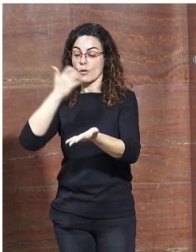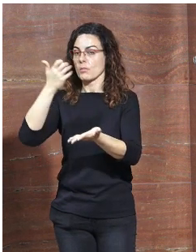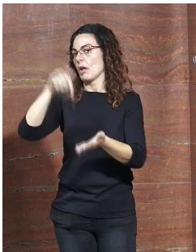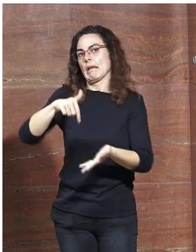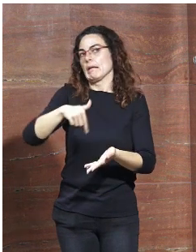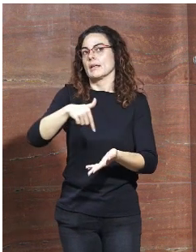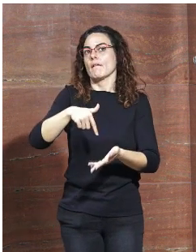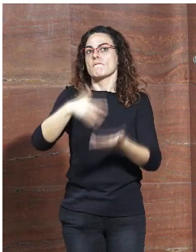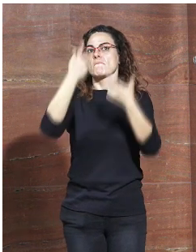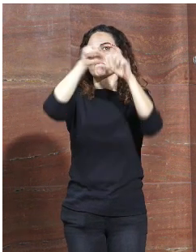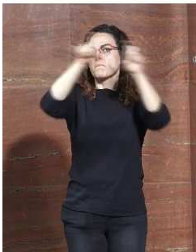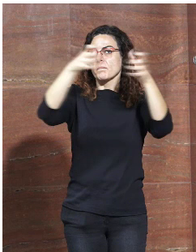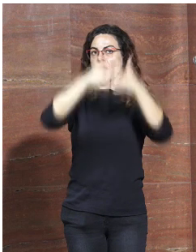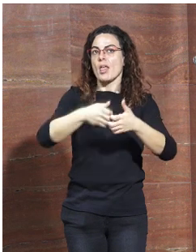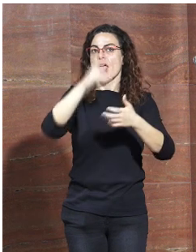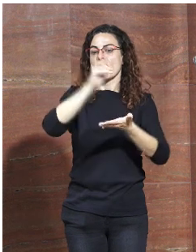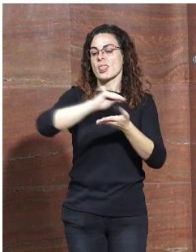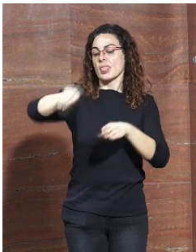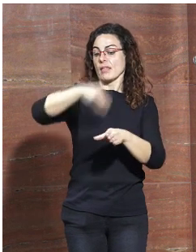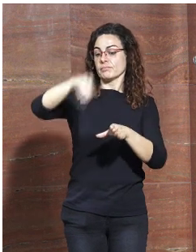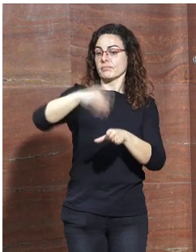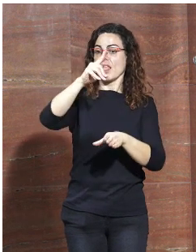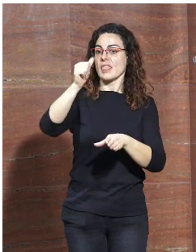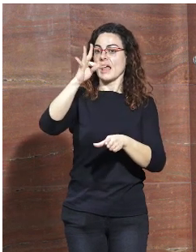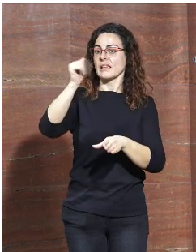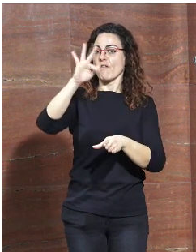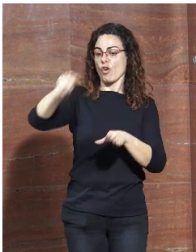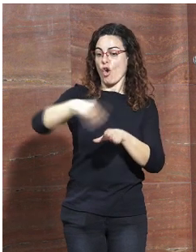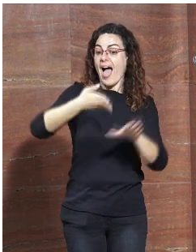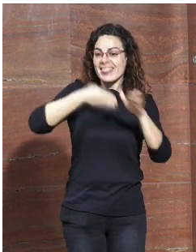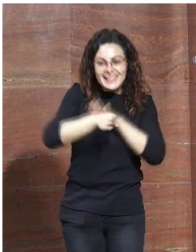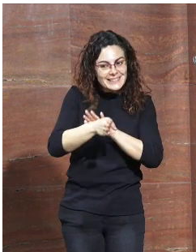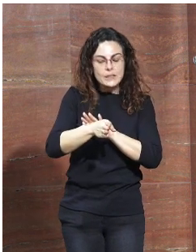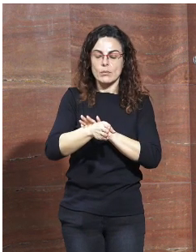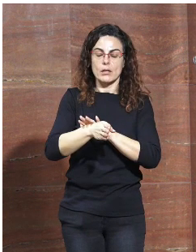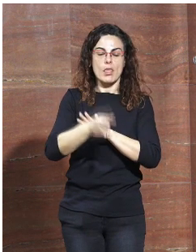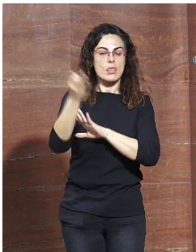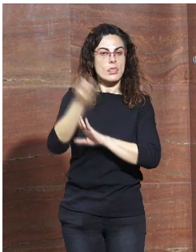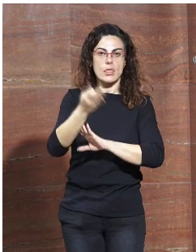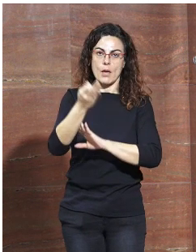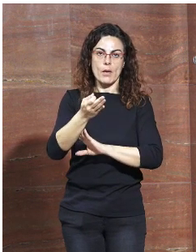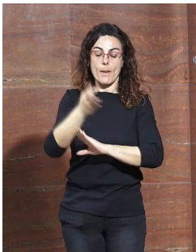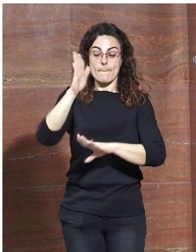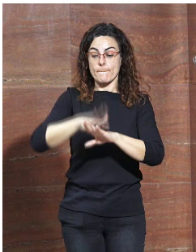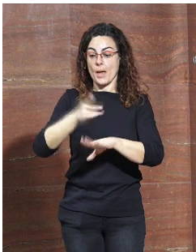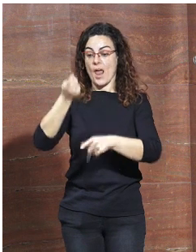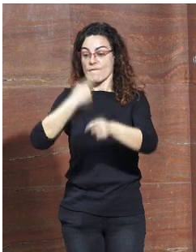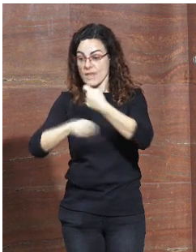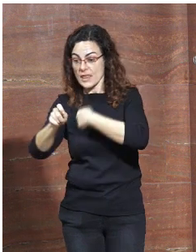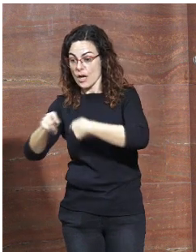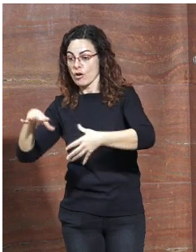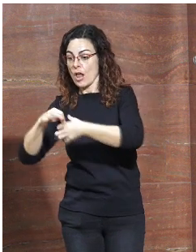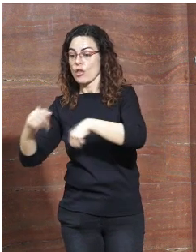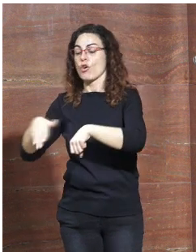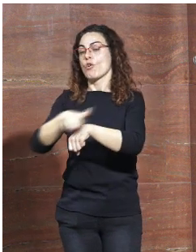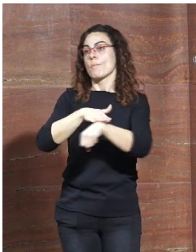fabricante fabrica un datáfono, ese datáfono tiene que ser accesible para poder ser comercializado en el marco de la Unión